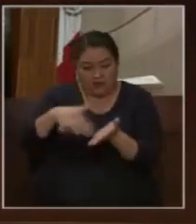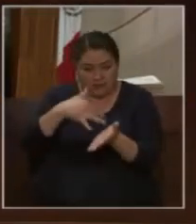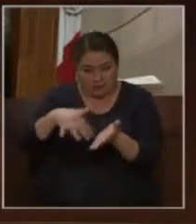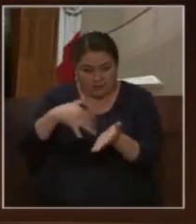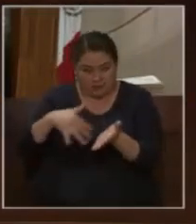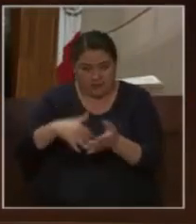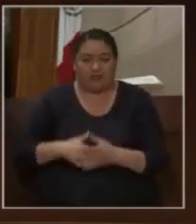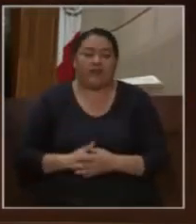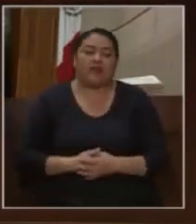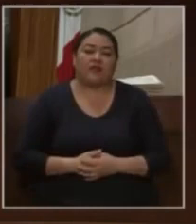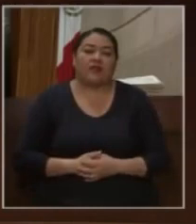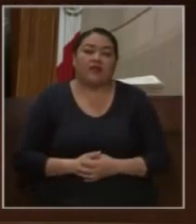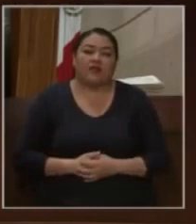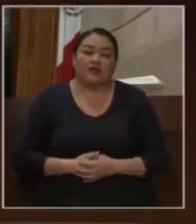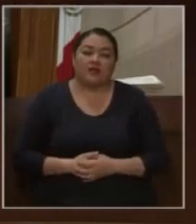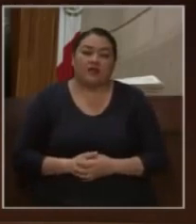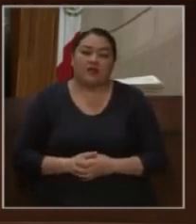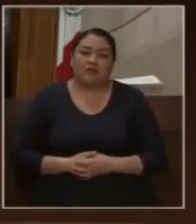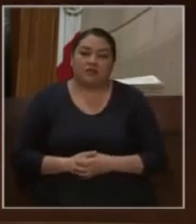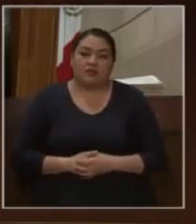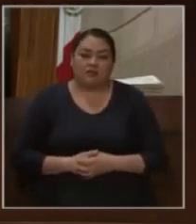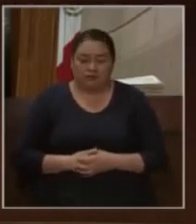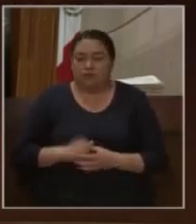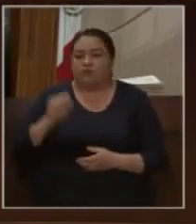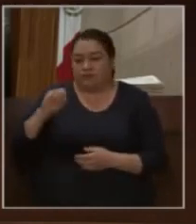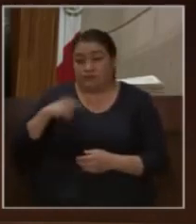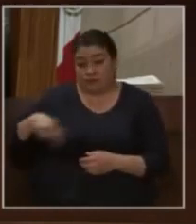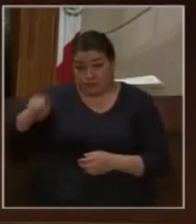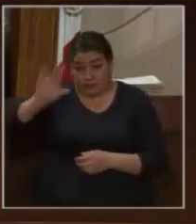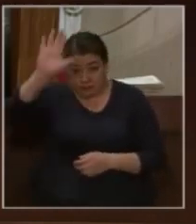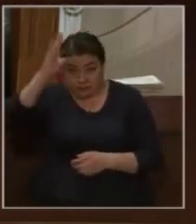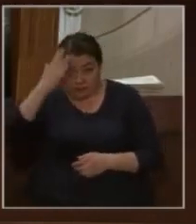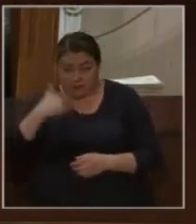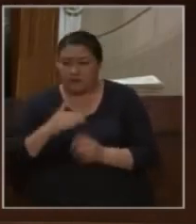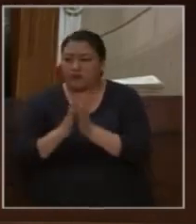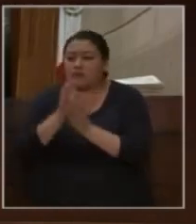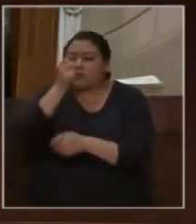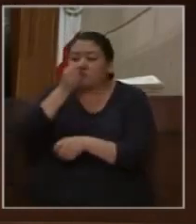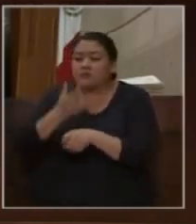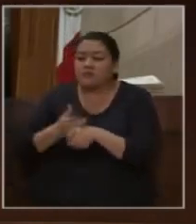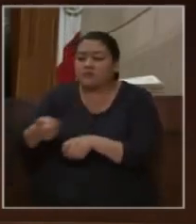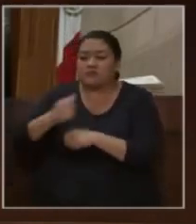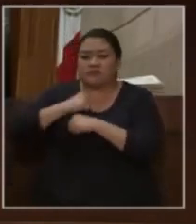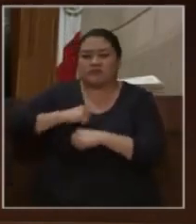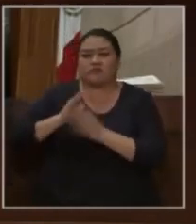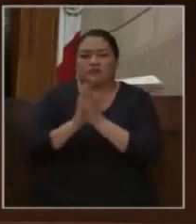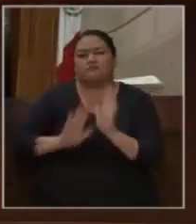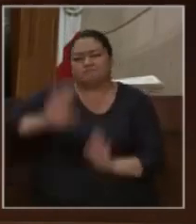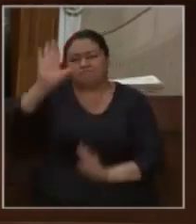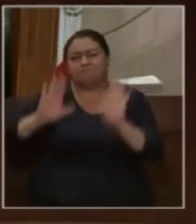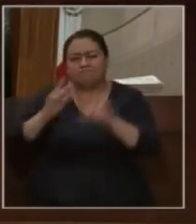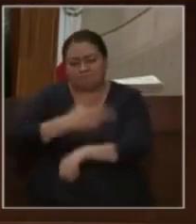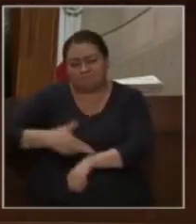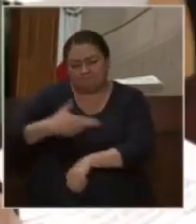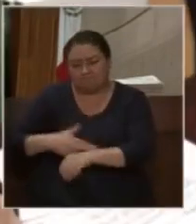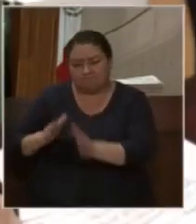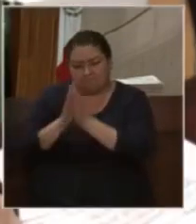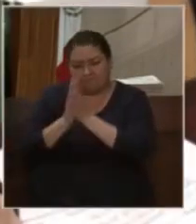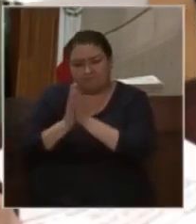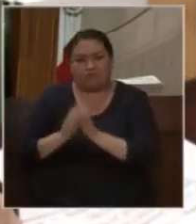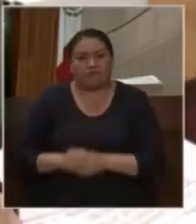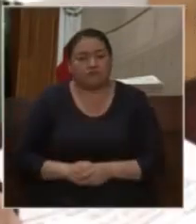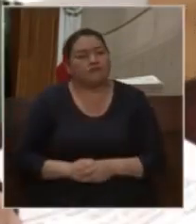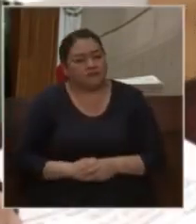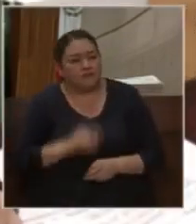los proyectos de cuenta. A no haber intervención alguna, secretaria general, tome la votación que corresponda.